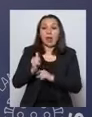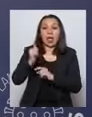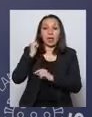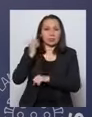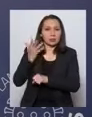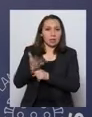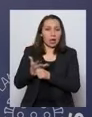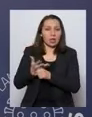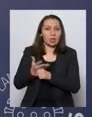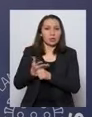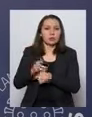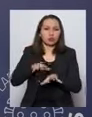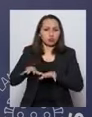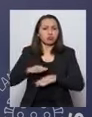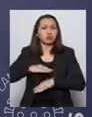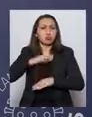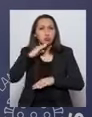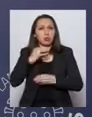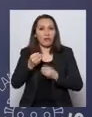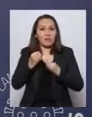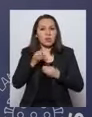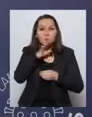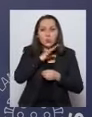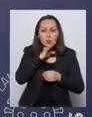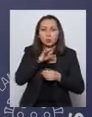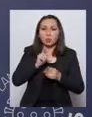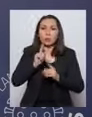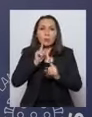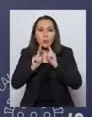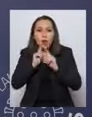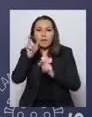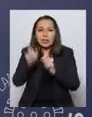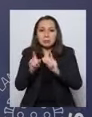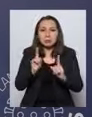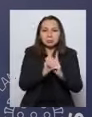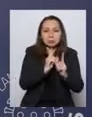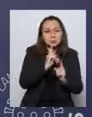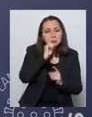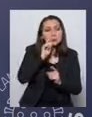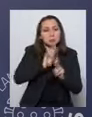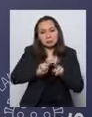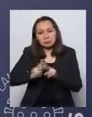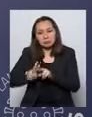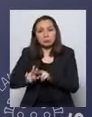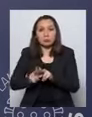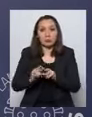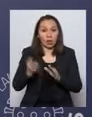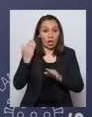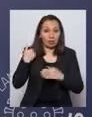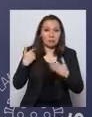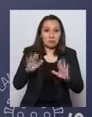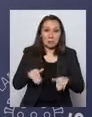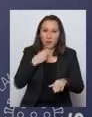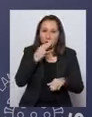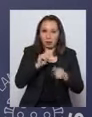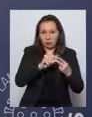había insumos bien usados en insisto las dos condiciones que he señalado